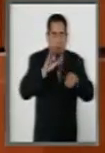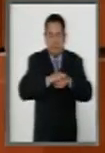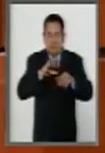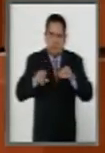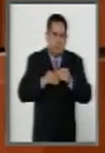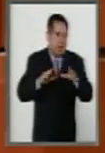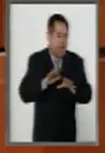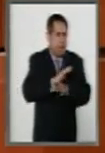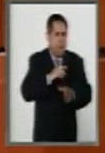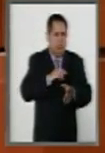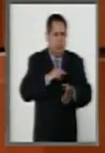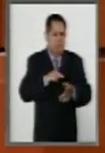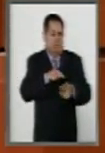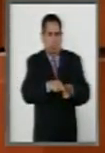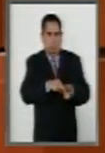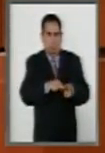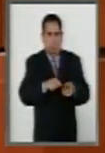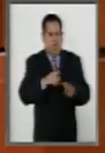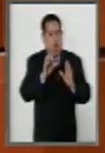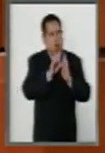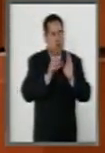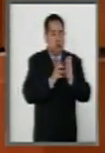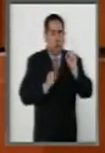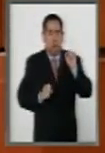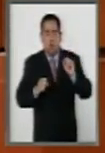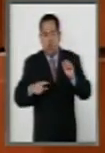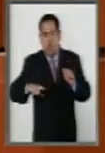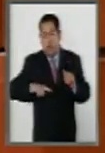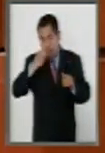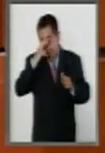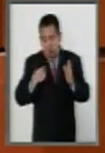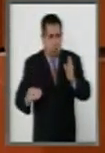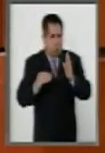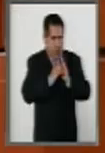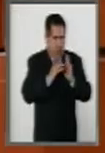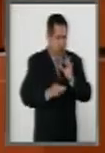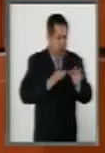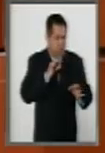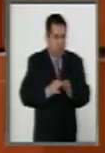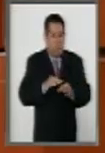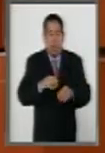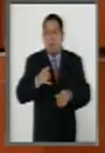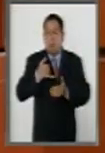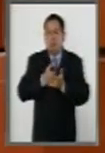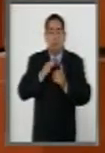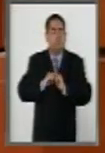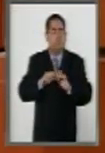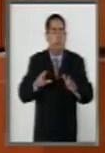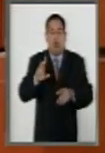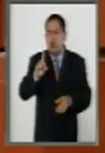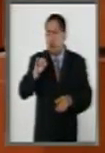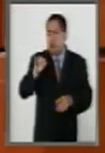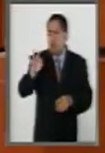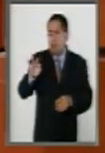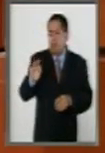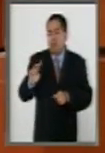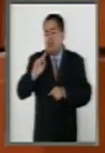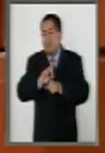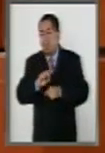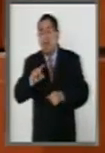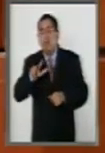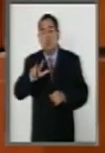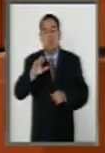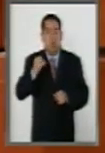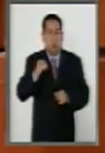diversas disposiciones de la Constitución Política de los Estados Unidos Mexicanos, publicado en el Diario Oficial de la Federación el